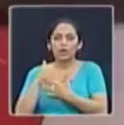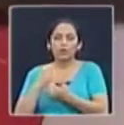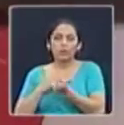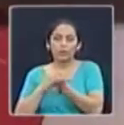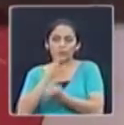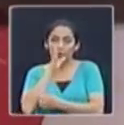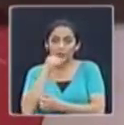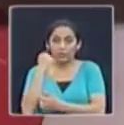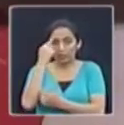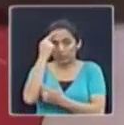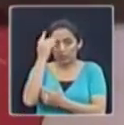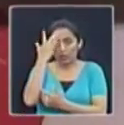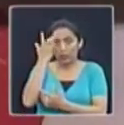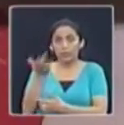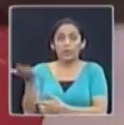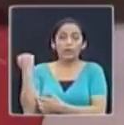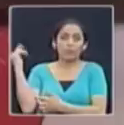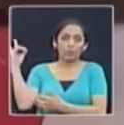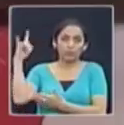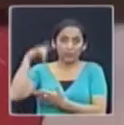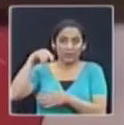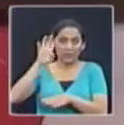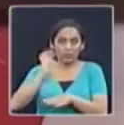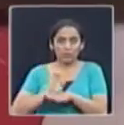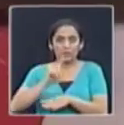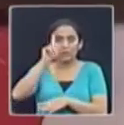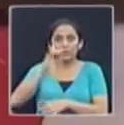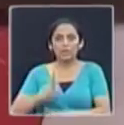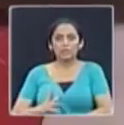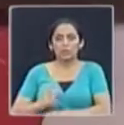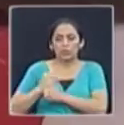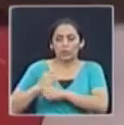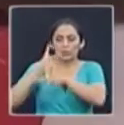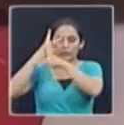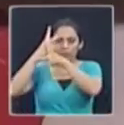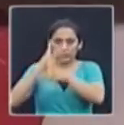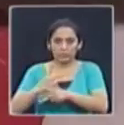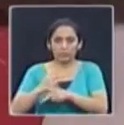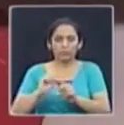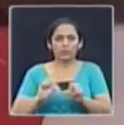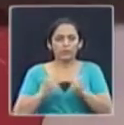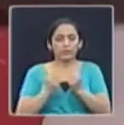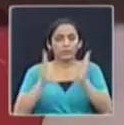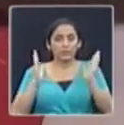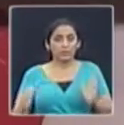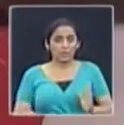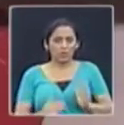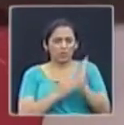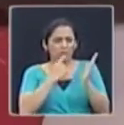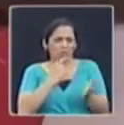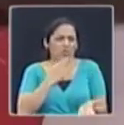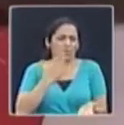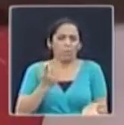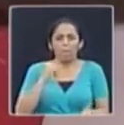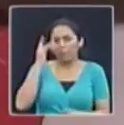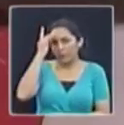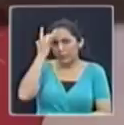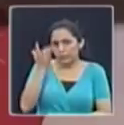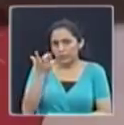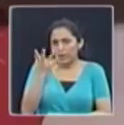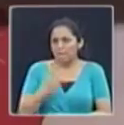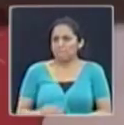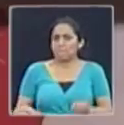que está por retornar al Ecuador. Mientras tanto, legisladores opositores, en cambio, cuestionan que el exmandatario requiera aumentar